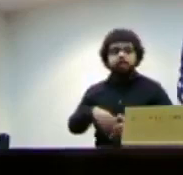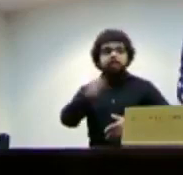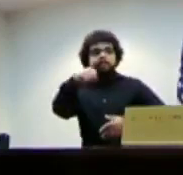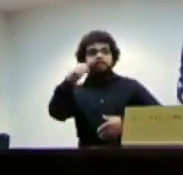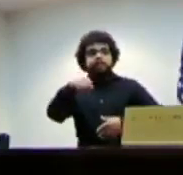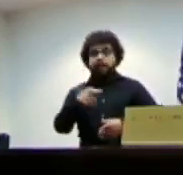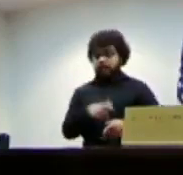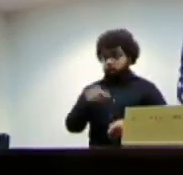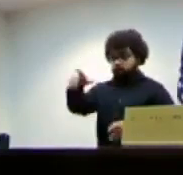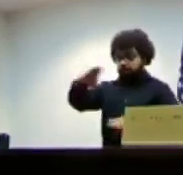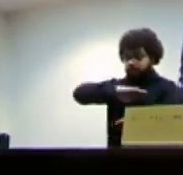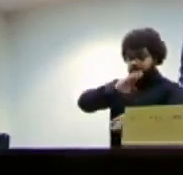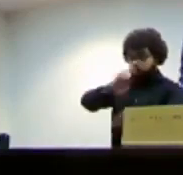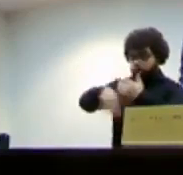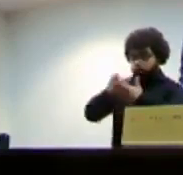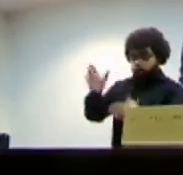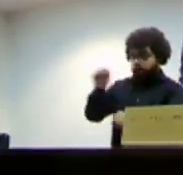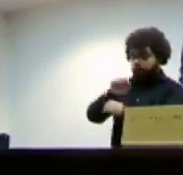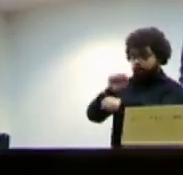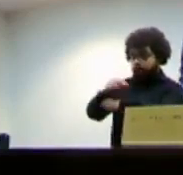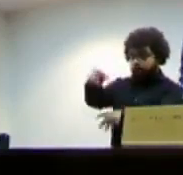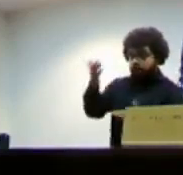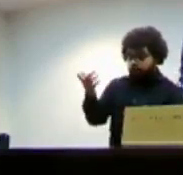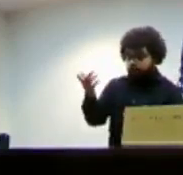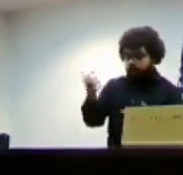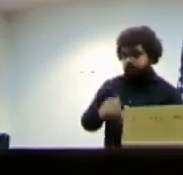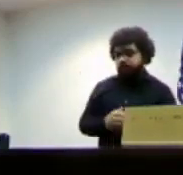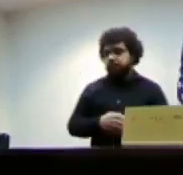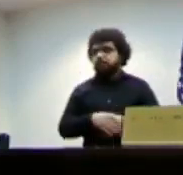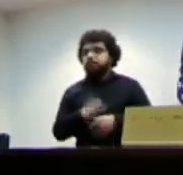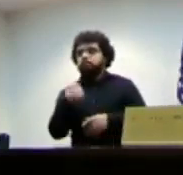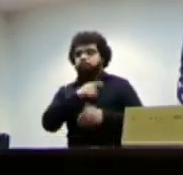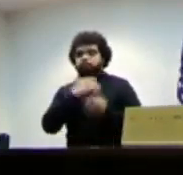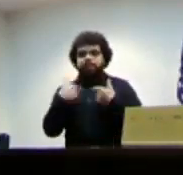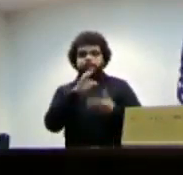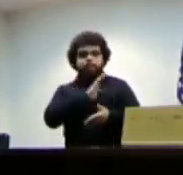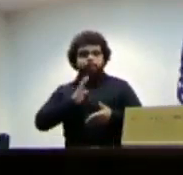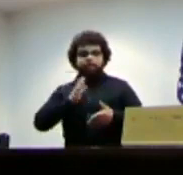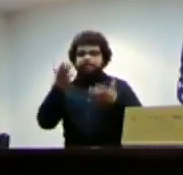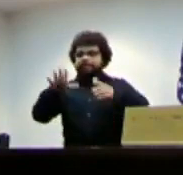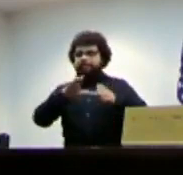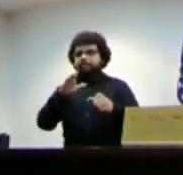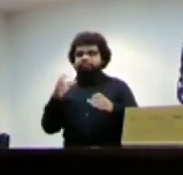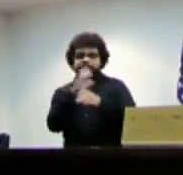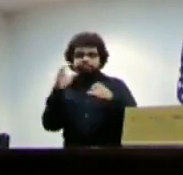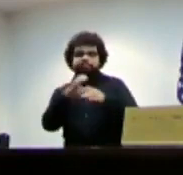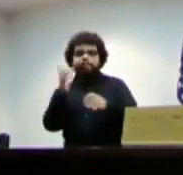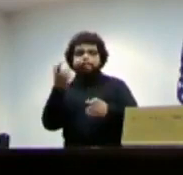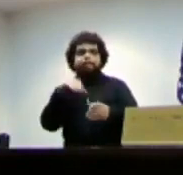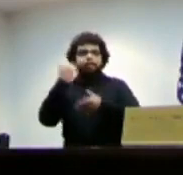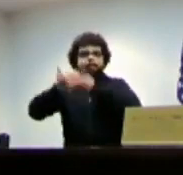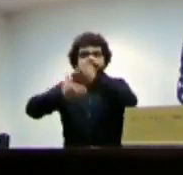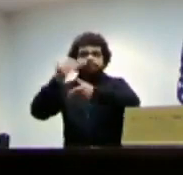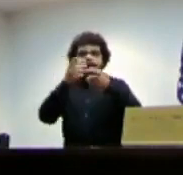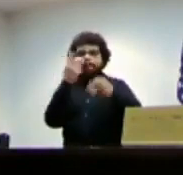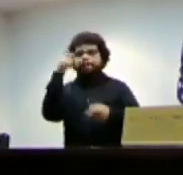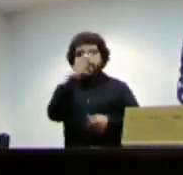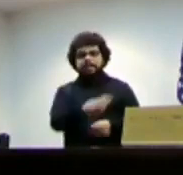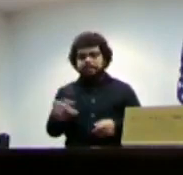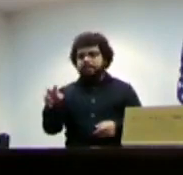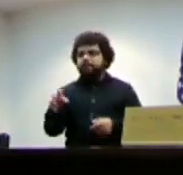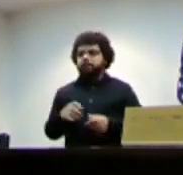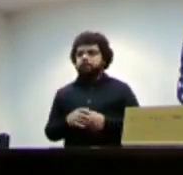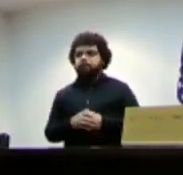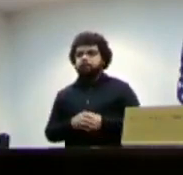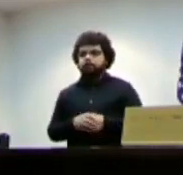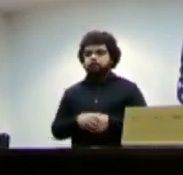está satisfecho con el trabajo que está haciendo? Tengo que decir más, nosotros ya creamos el comité, como habíamos dicho anteriormente, de transición. ¿Qué comité? Explíquenos. Dentro